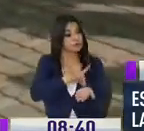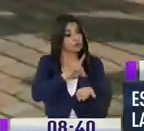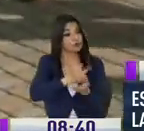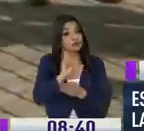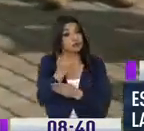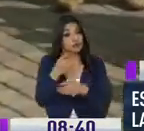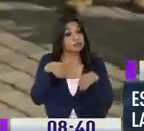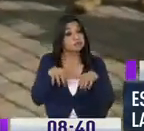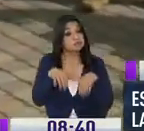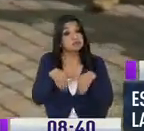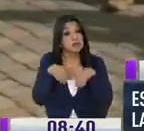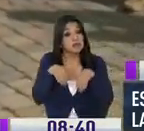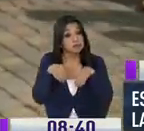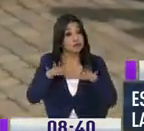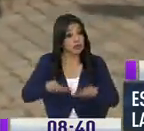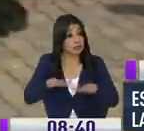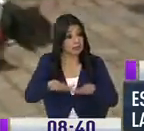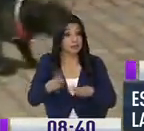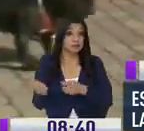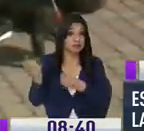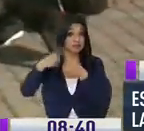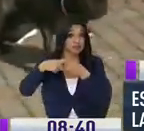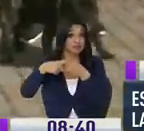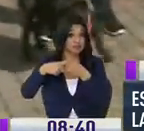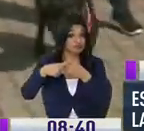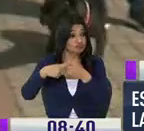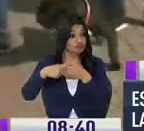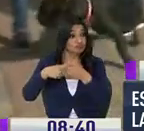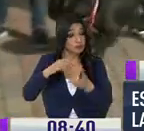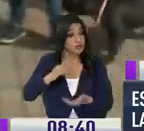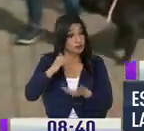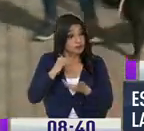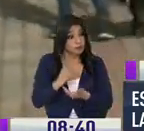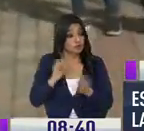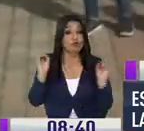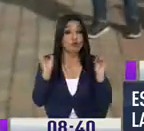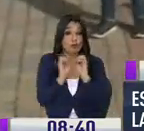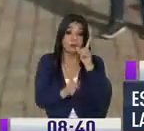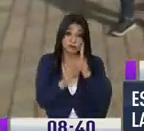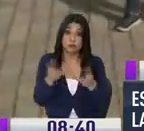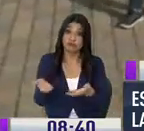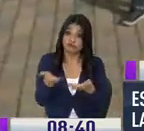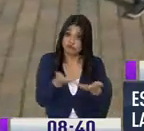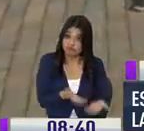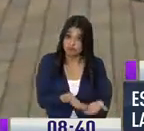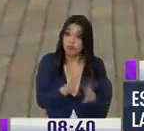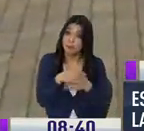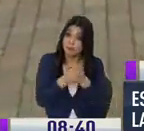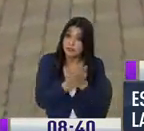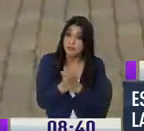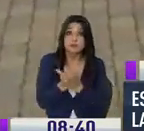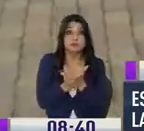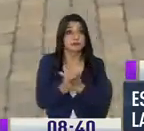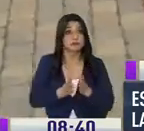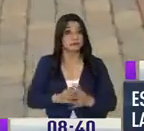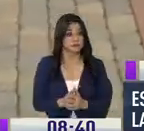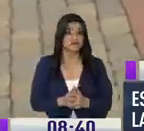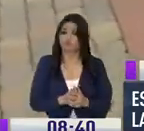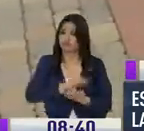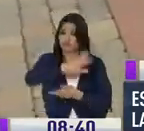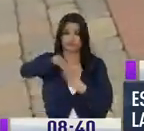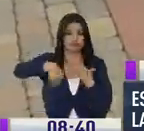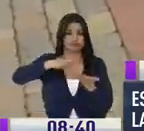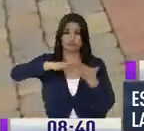solo para los cachorros, los perritos que ese día van a ponerlos en adopción, o la gente puede traer también y aprovechar el servicio que dan? Claro, toda